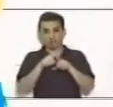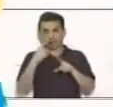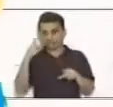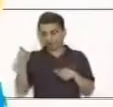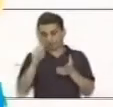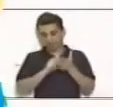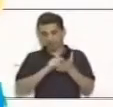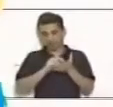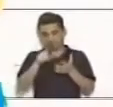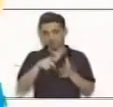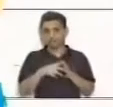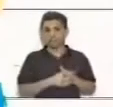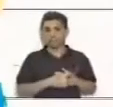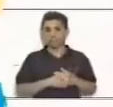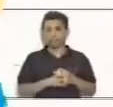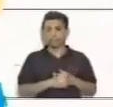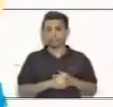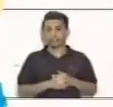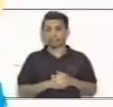sus apuntes.